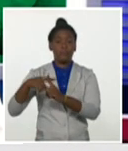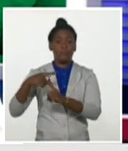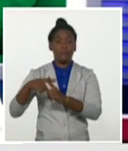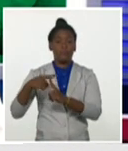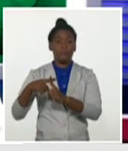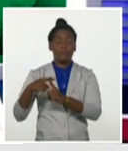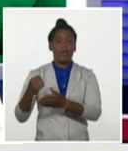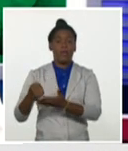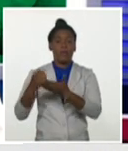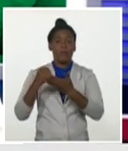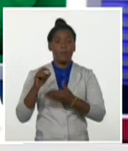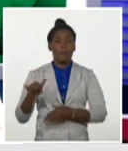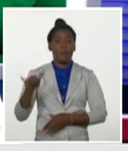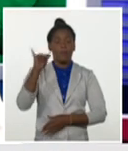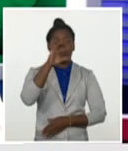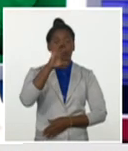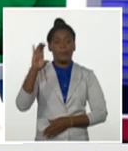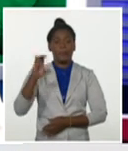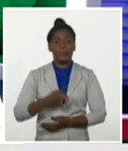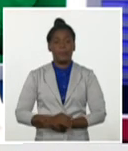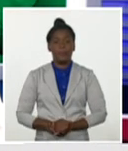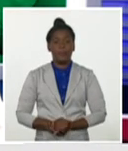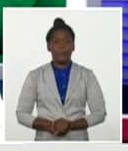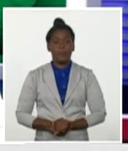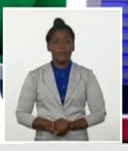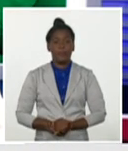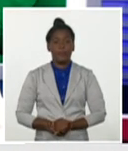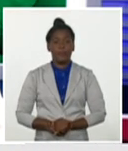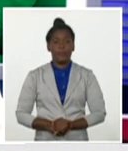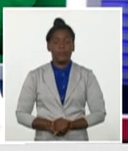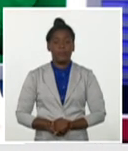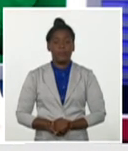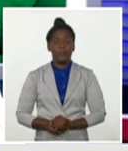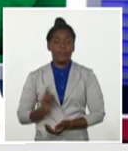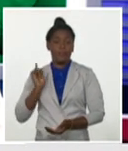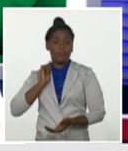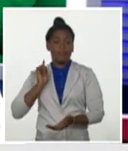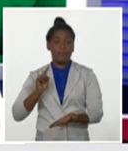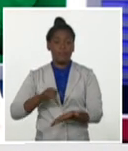Cuba, desde que comenzó la pandemia, el